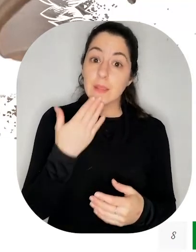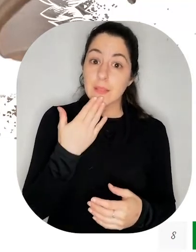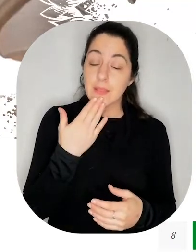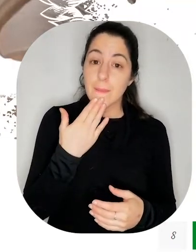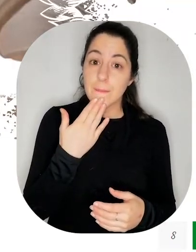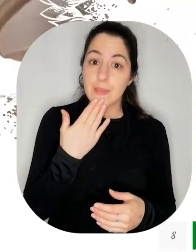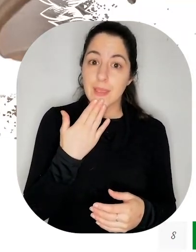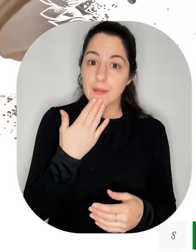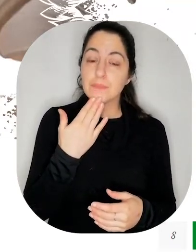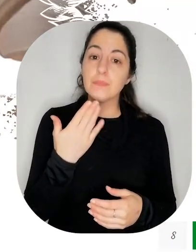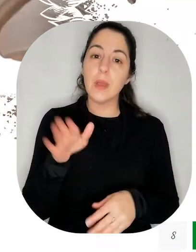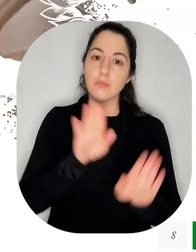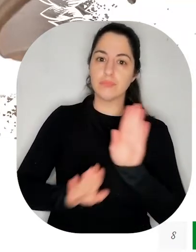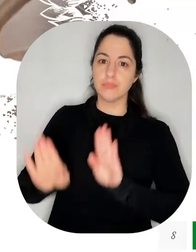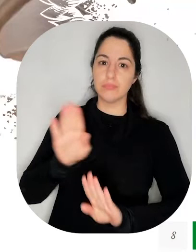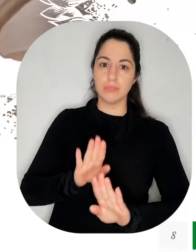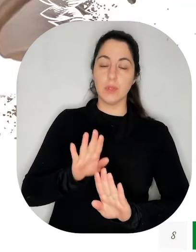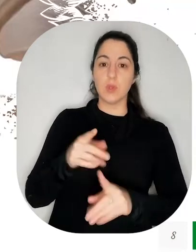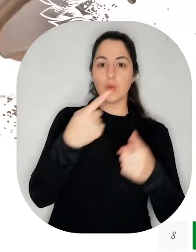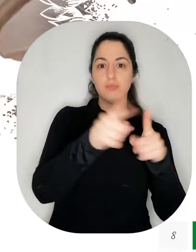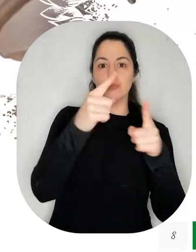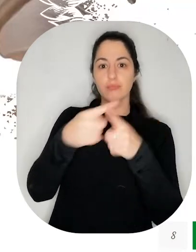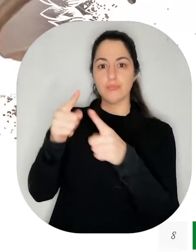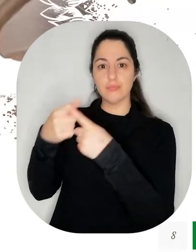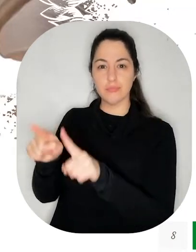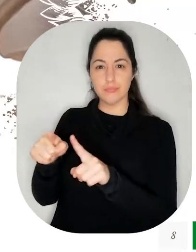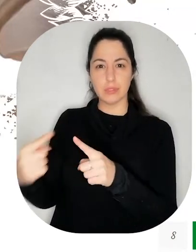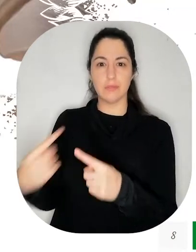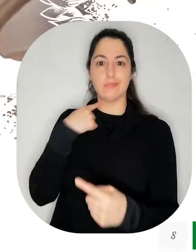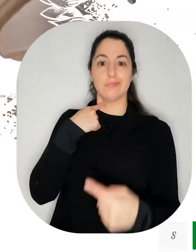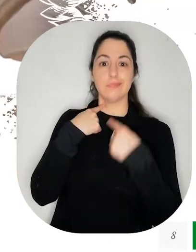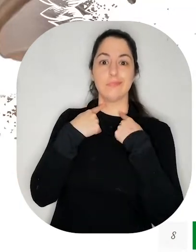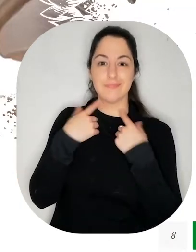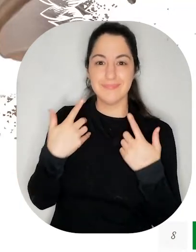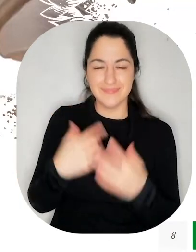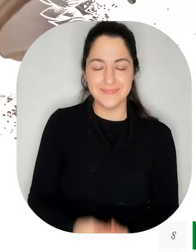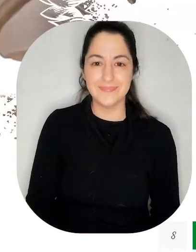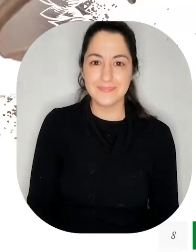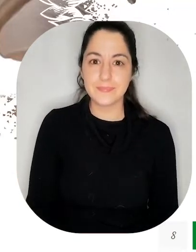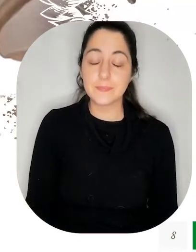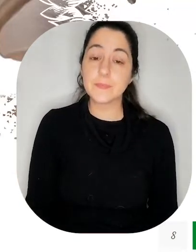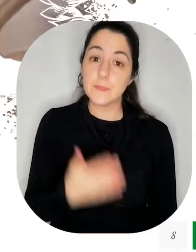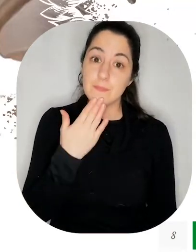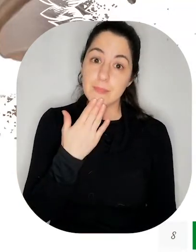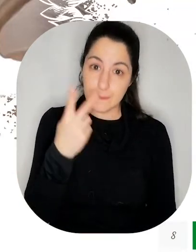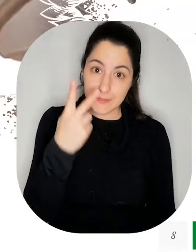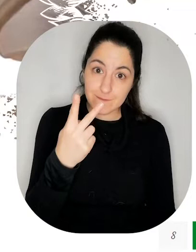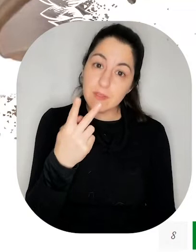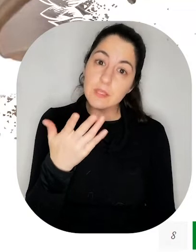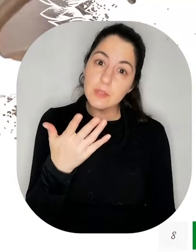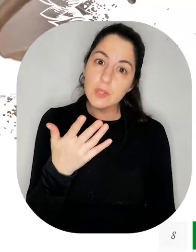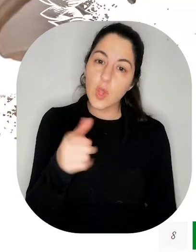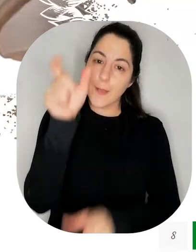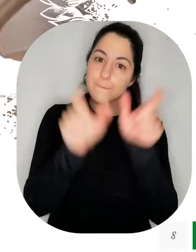buena función que nos protege contra otras invasiones e infecciones. Se